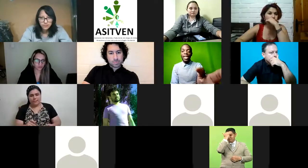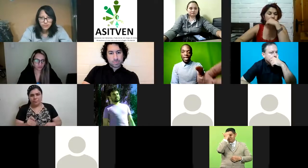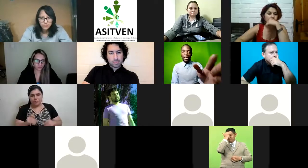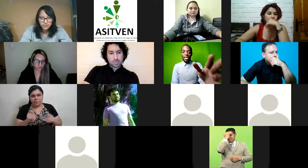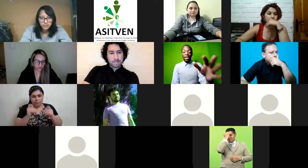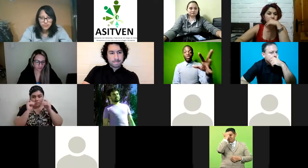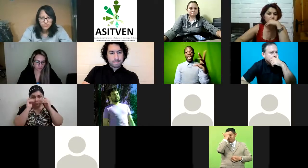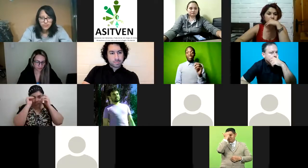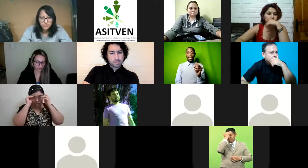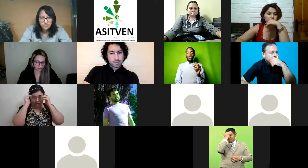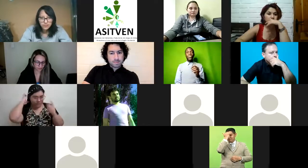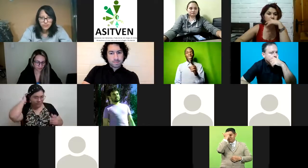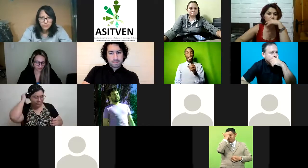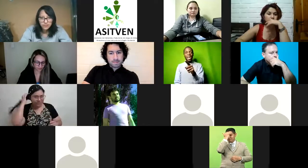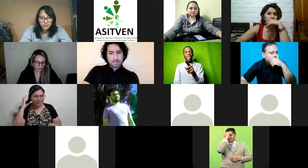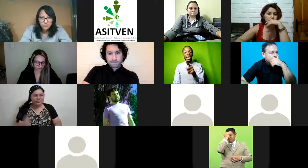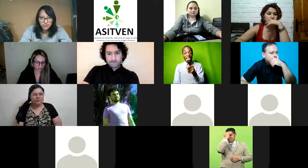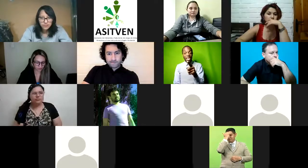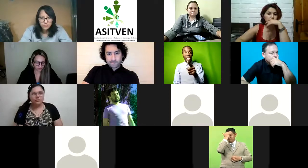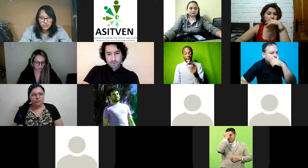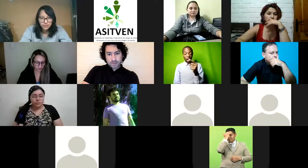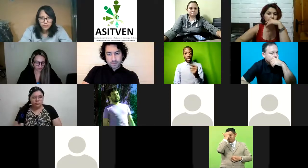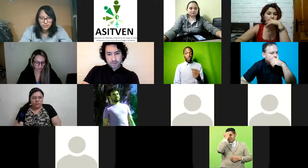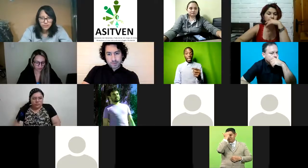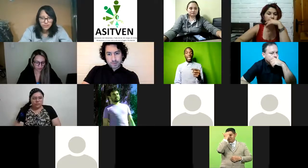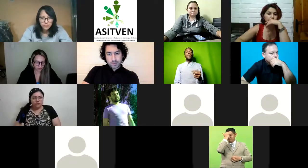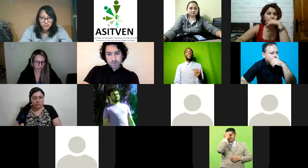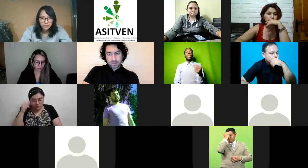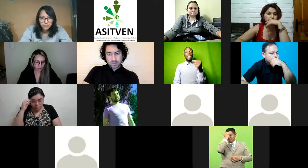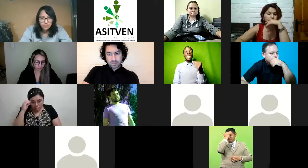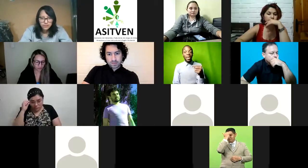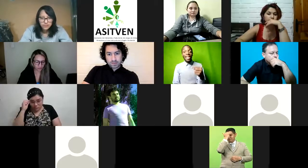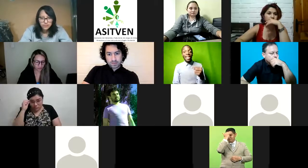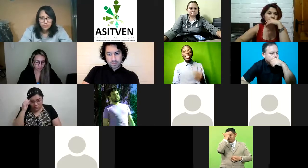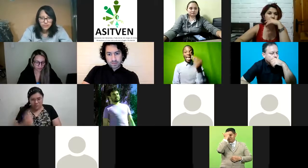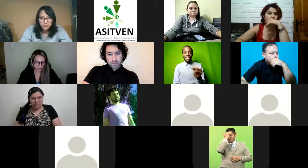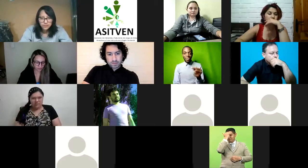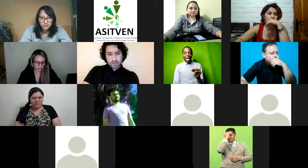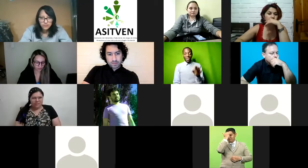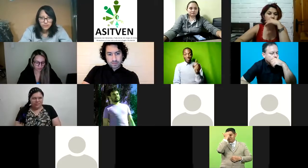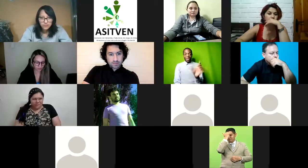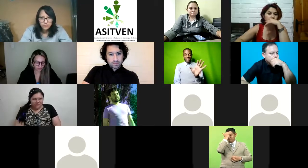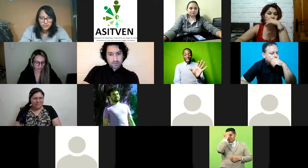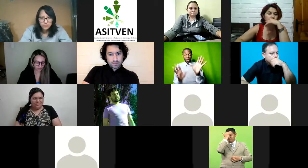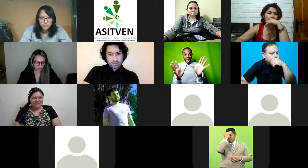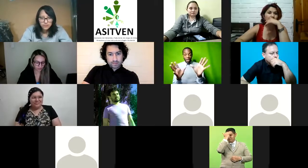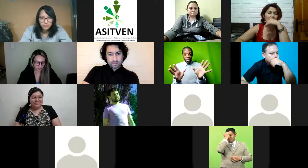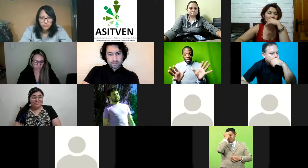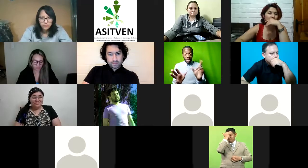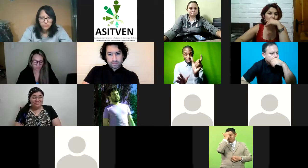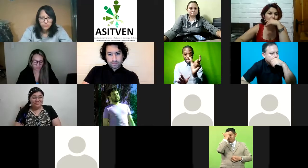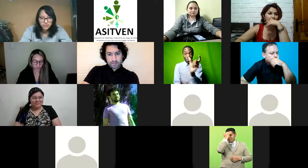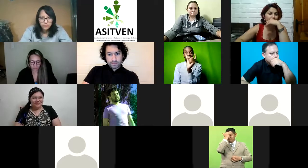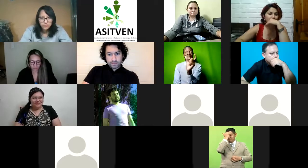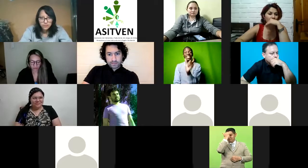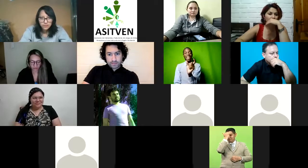que están ustedes imitando, ustedes van a ver allí a Juan Drueta, intérprete certificado. Eso es algo importante.